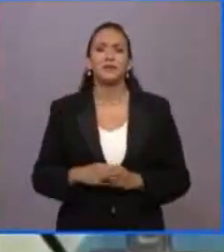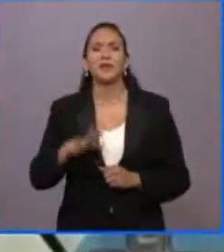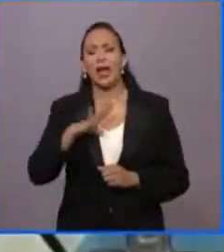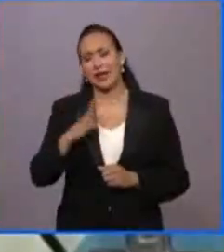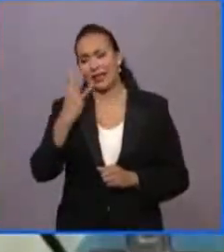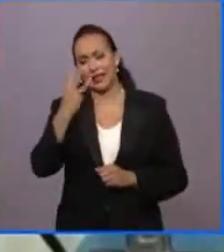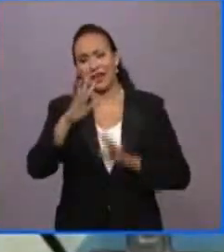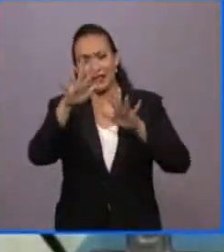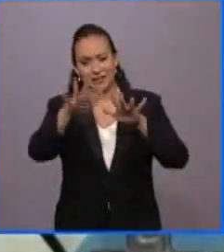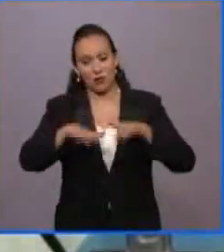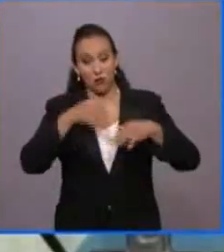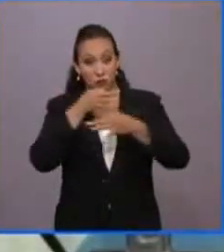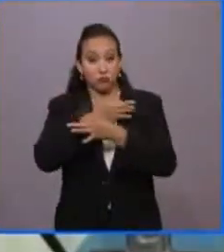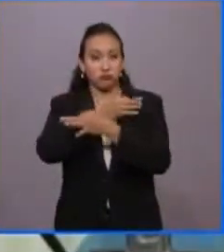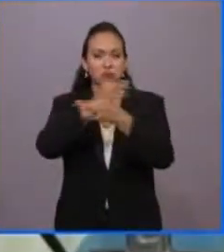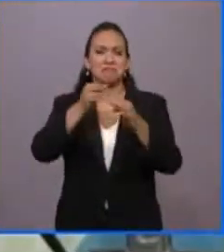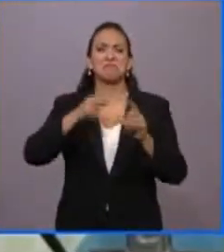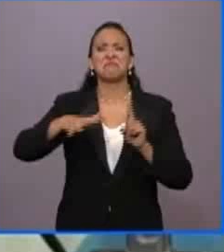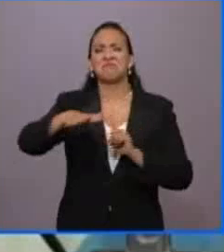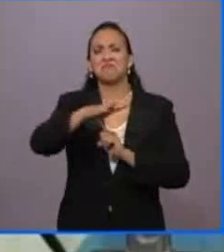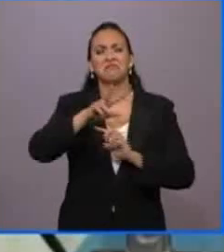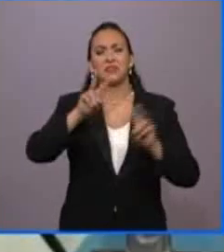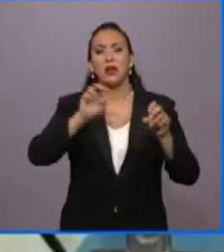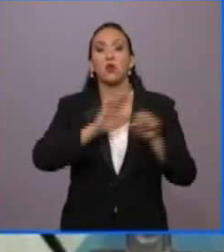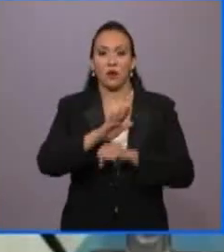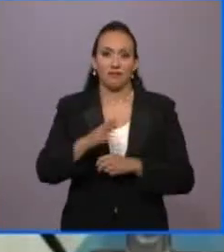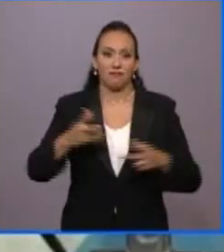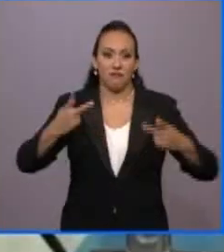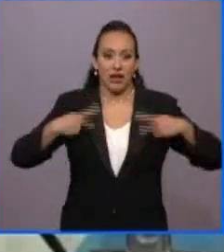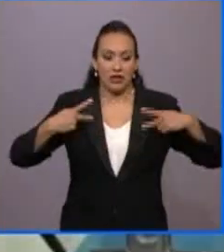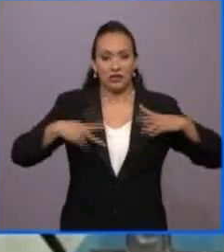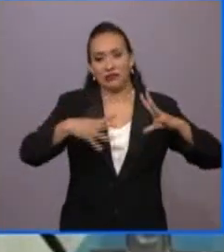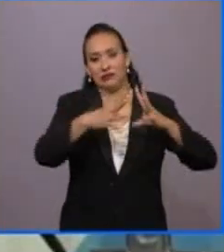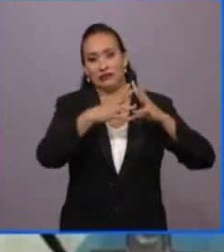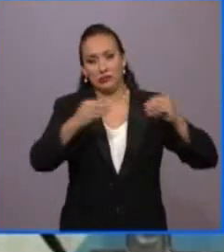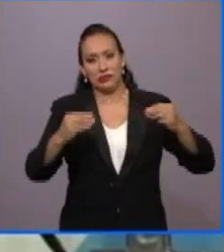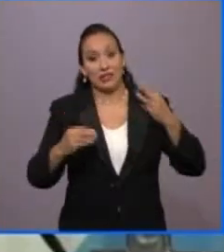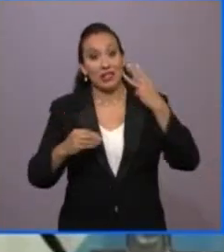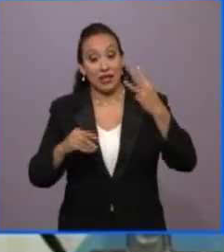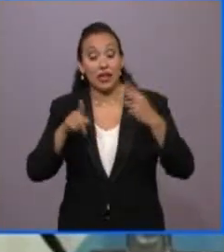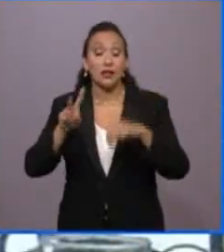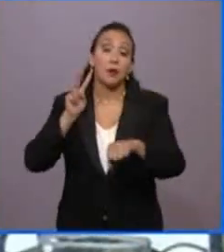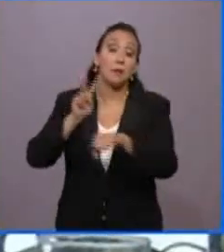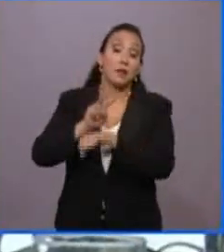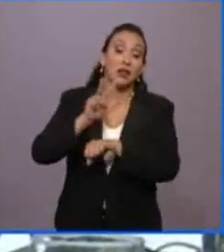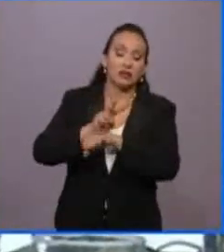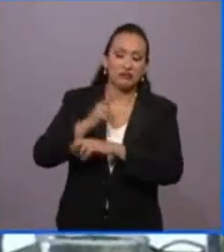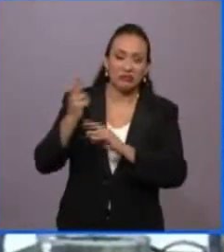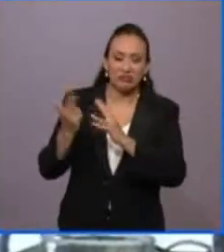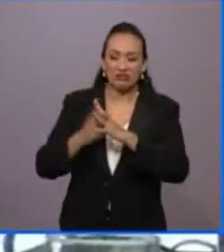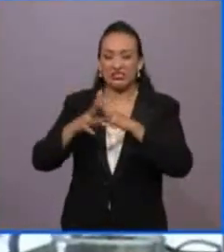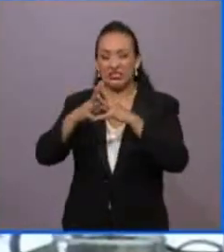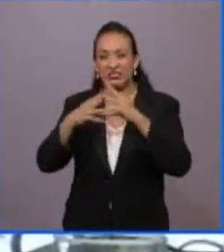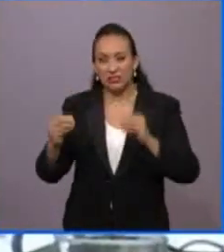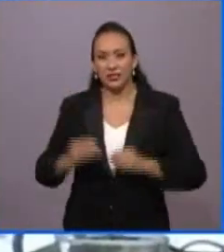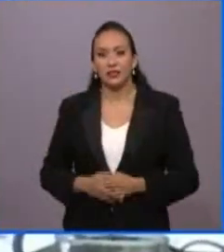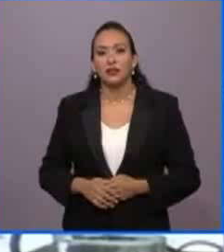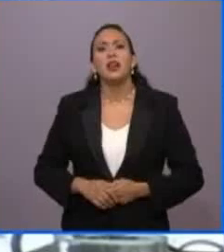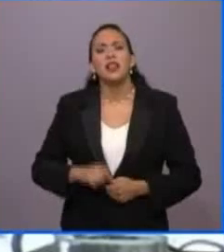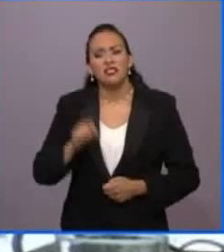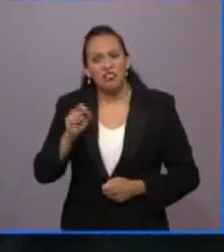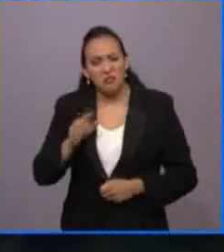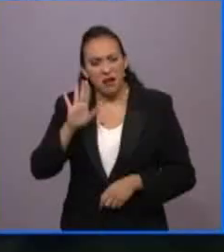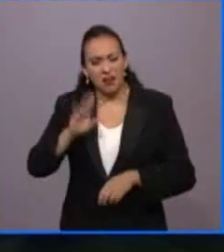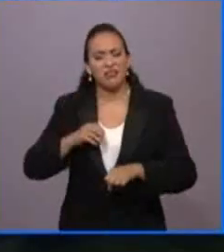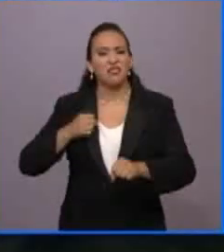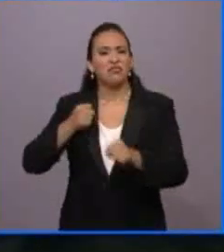3 audiencias públicas relacionadas con la presunta desaparición forzada de 3 personas en Venezuela, así como por supuestos hechos de